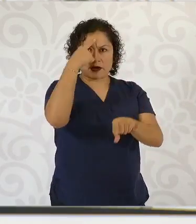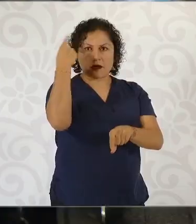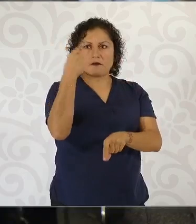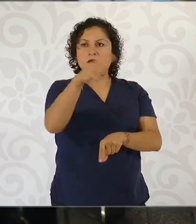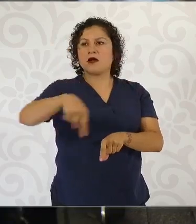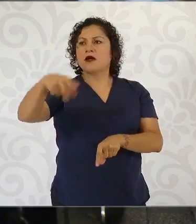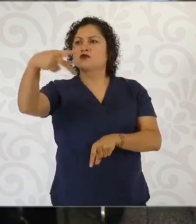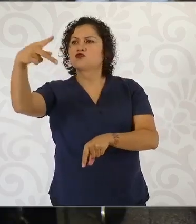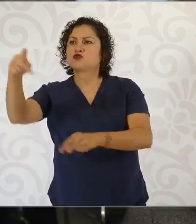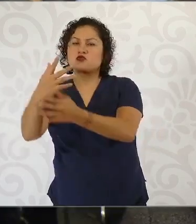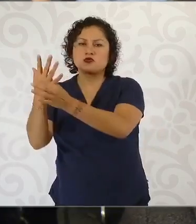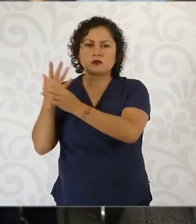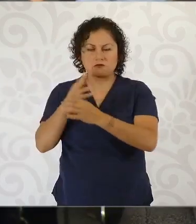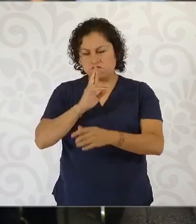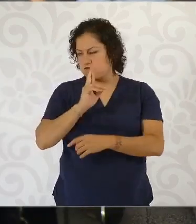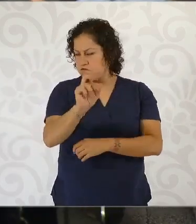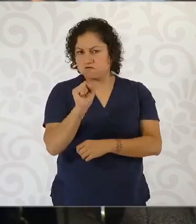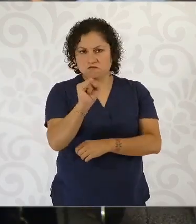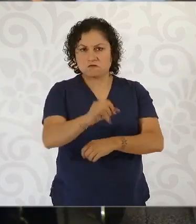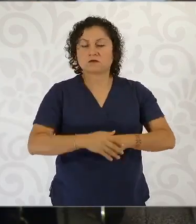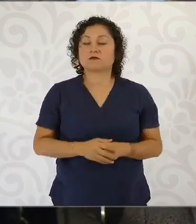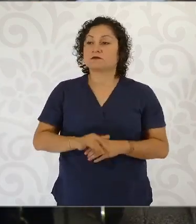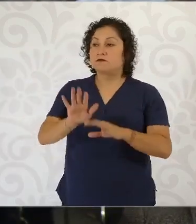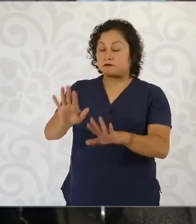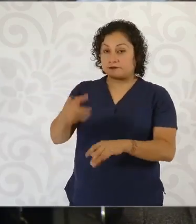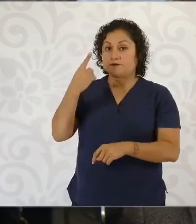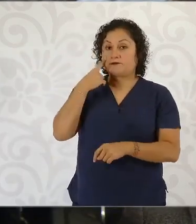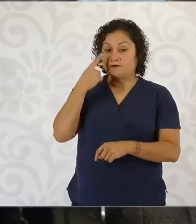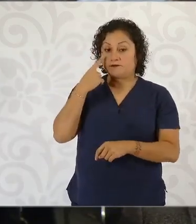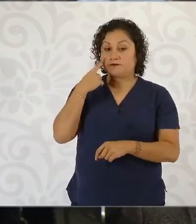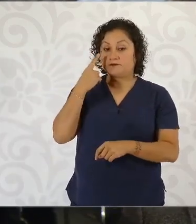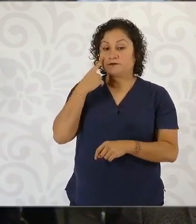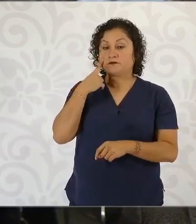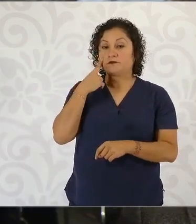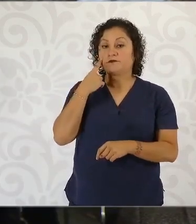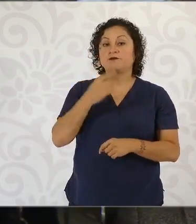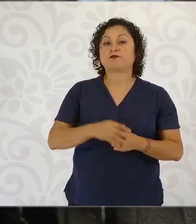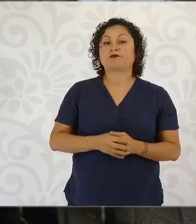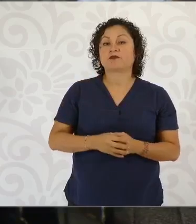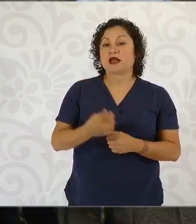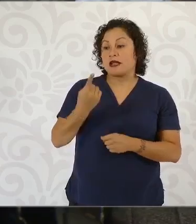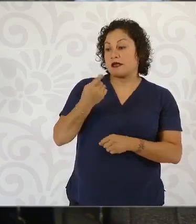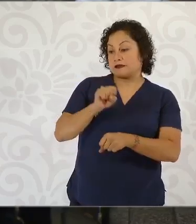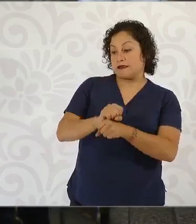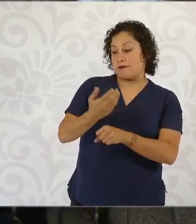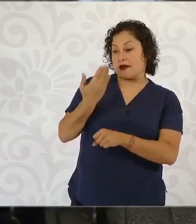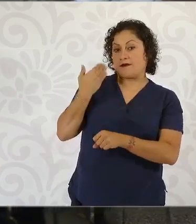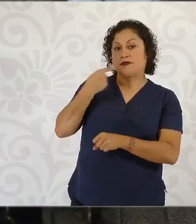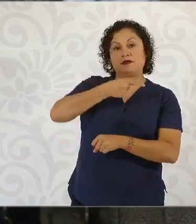hace. Presidenta, durante la entrega, digamos, de reportajes de la semana pasada en Animal